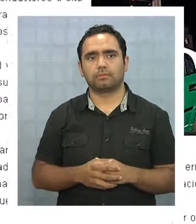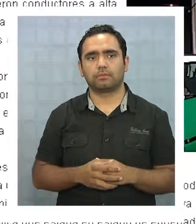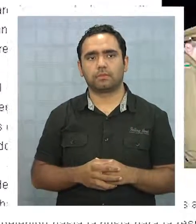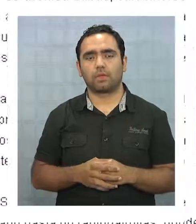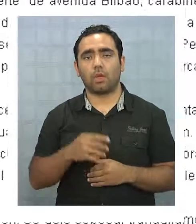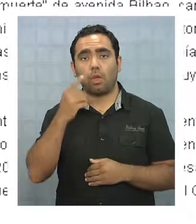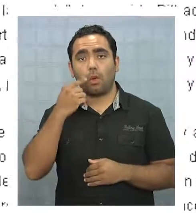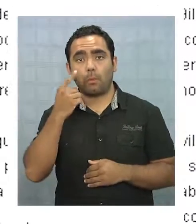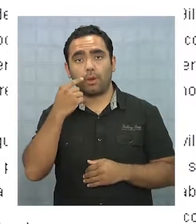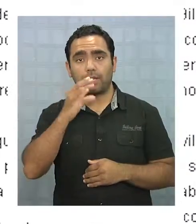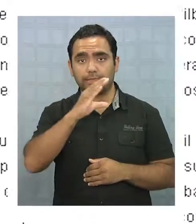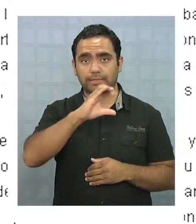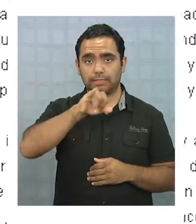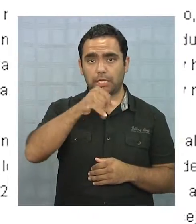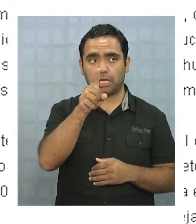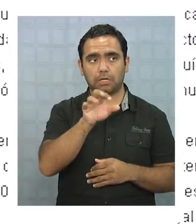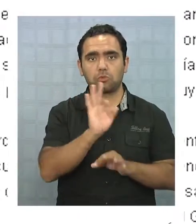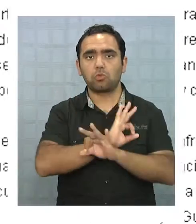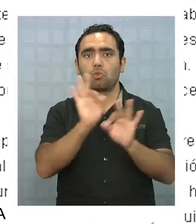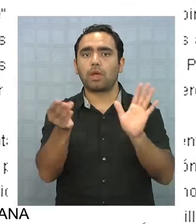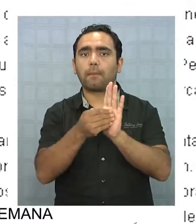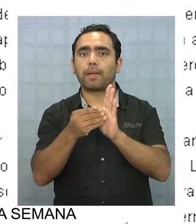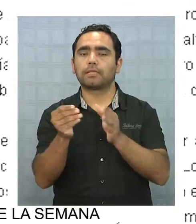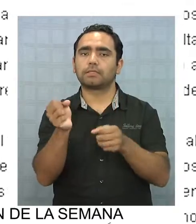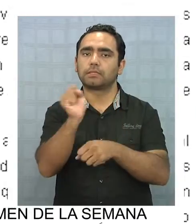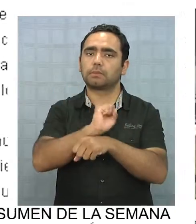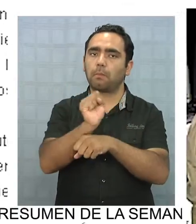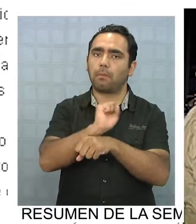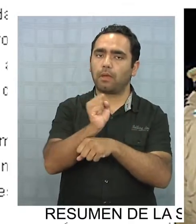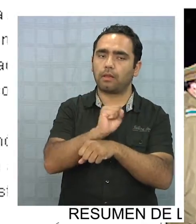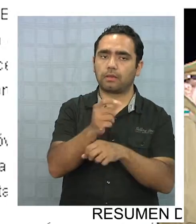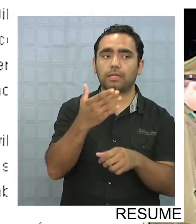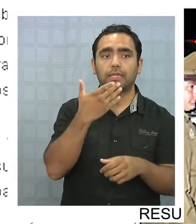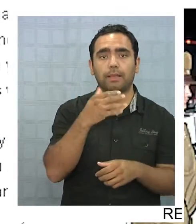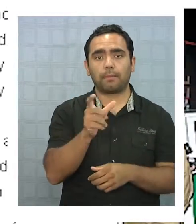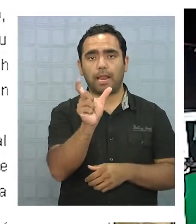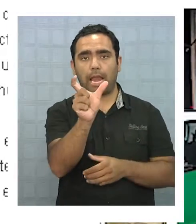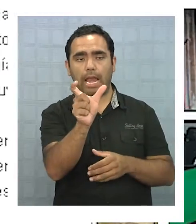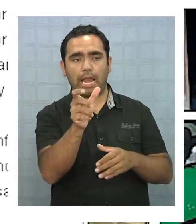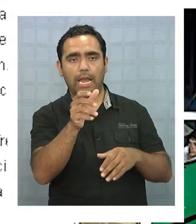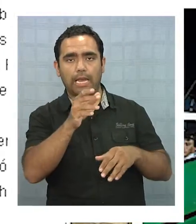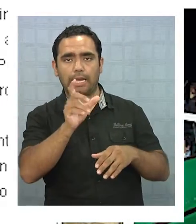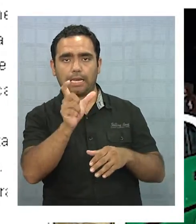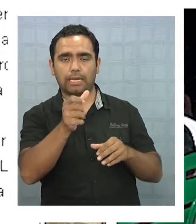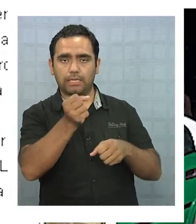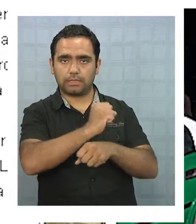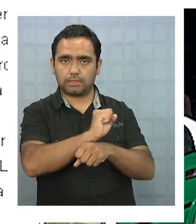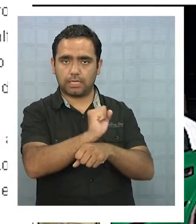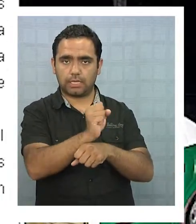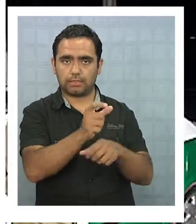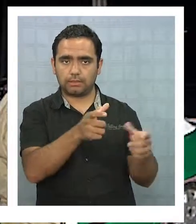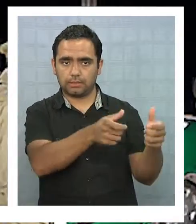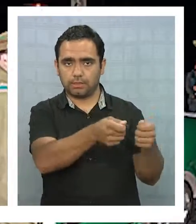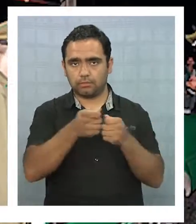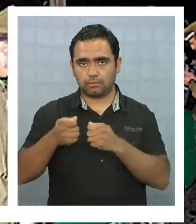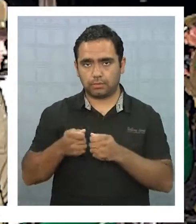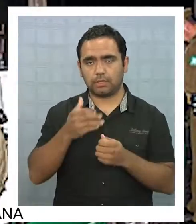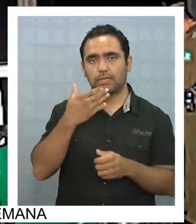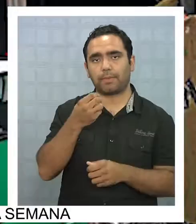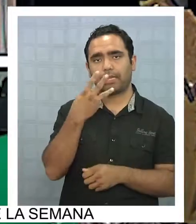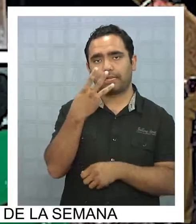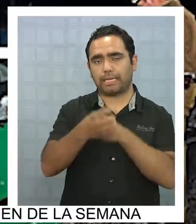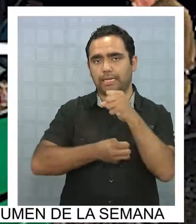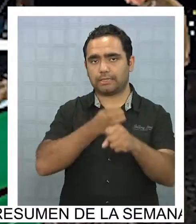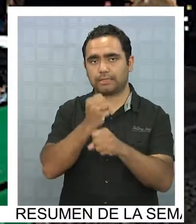Según Cejas, nunca más manejó, quien además de la retención de su licencia por 3 años, se le penalizó con una donación